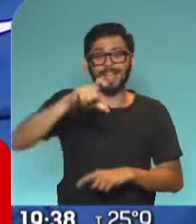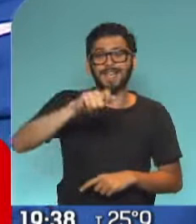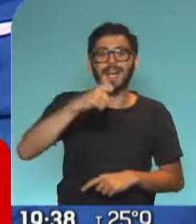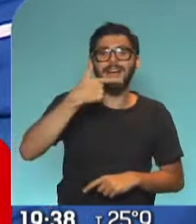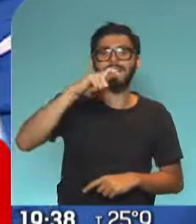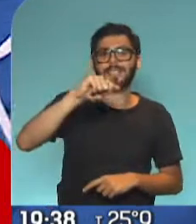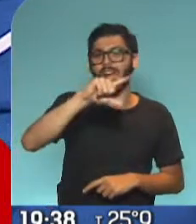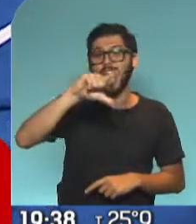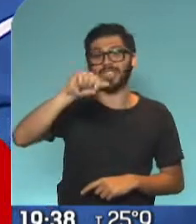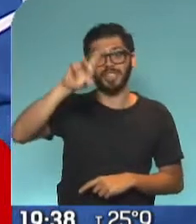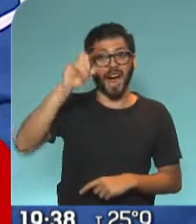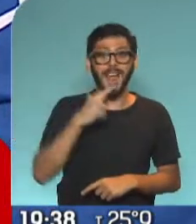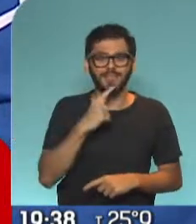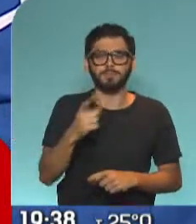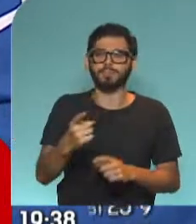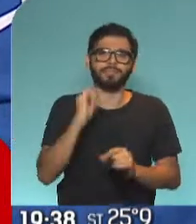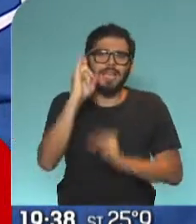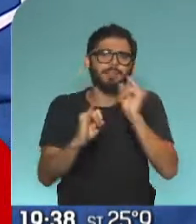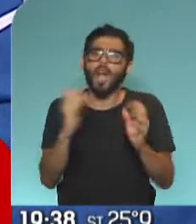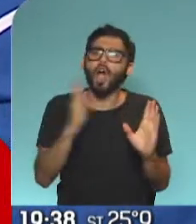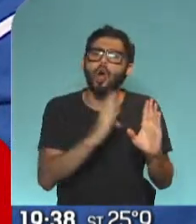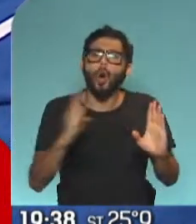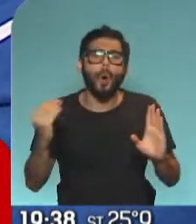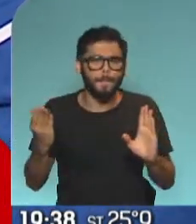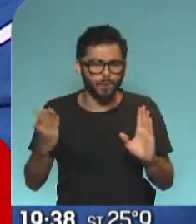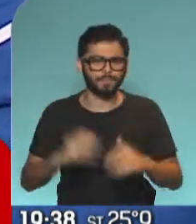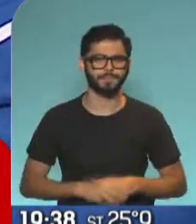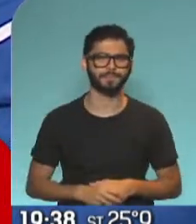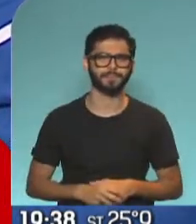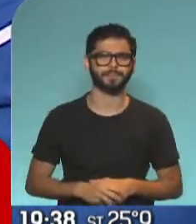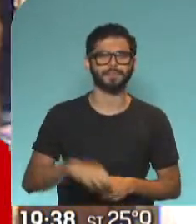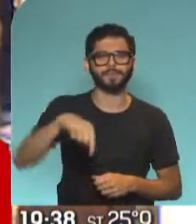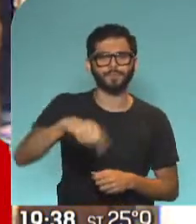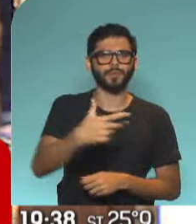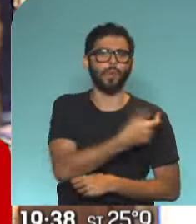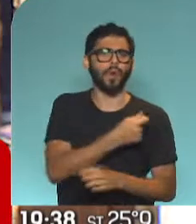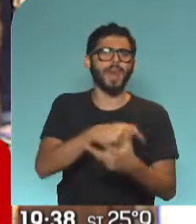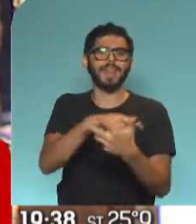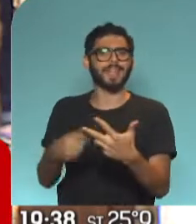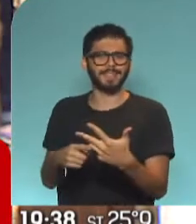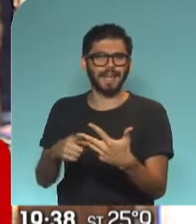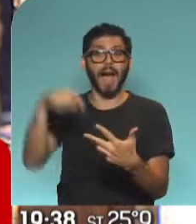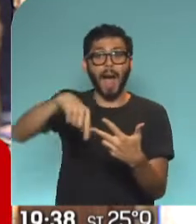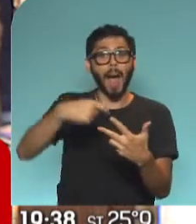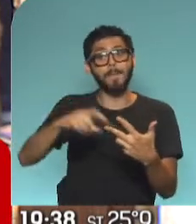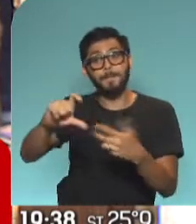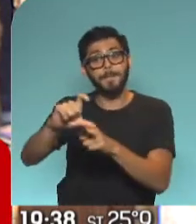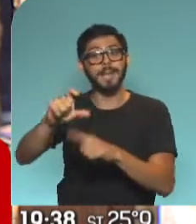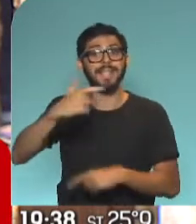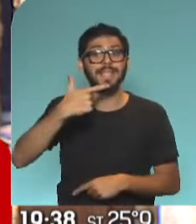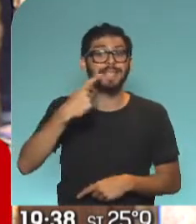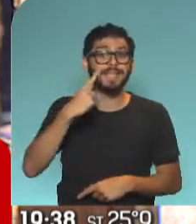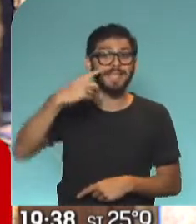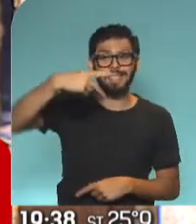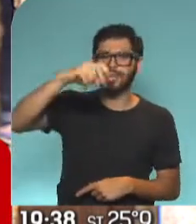explica el procedimiento de inoculación. En Almirante Brown se están aplicando las 3 vacunas, aquí se está aplicando particularmente la Sinopharm, ustedes saben que